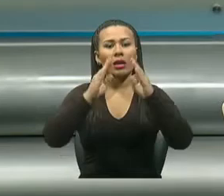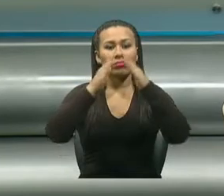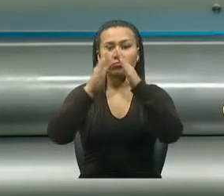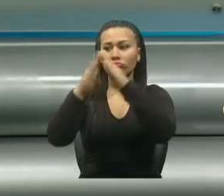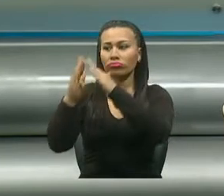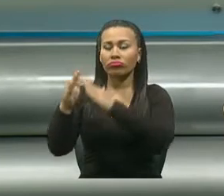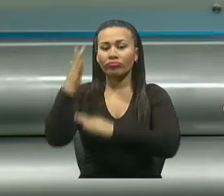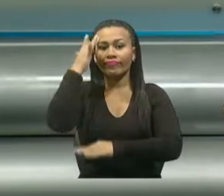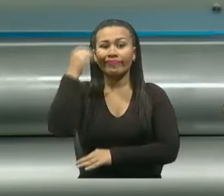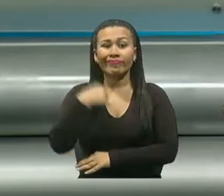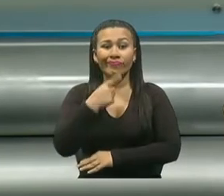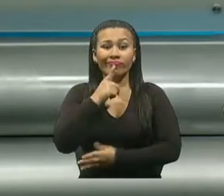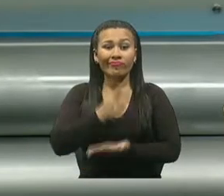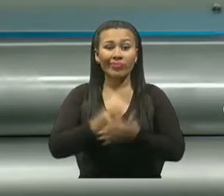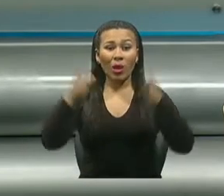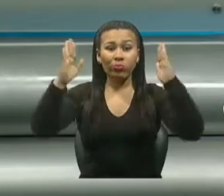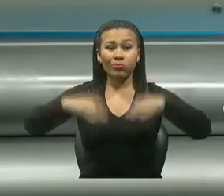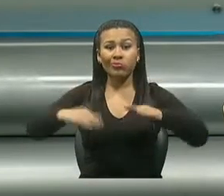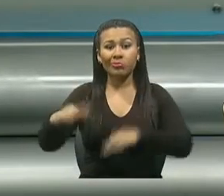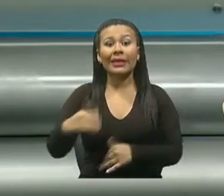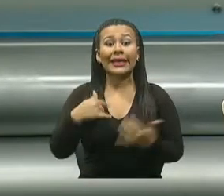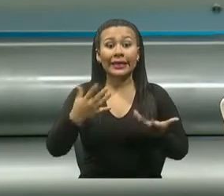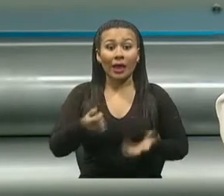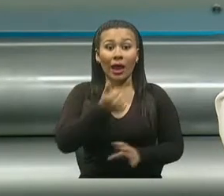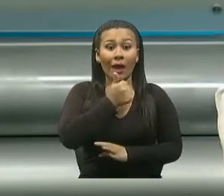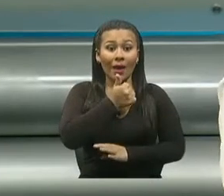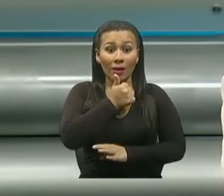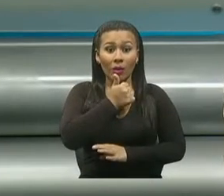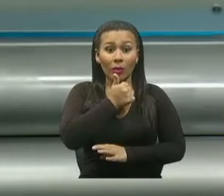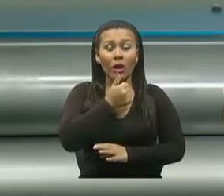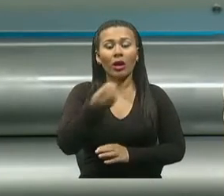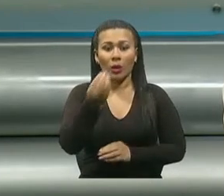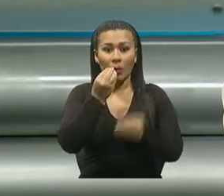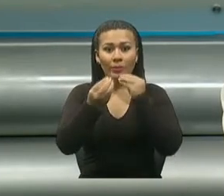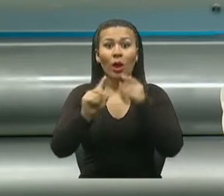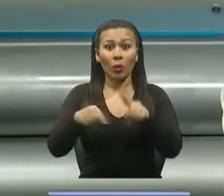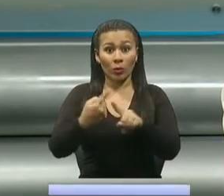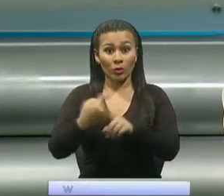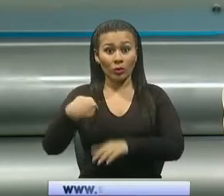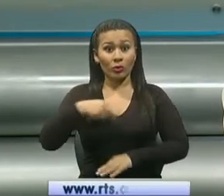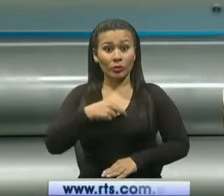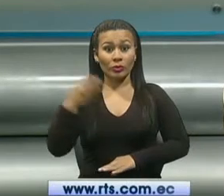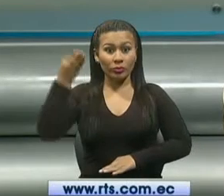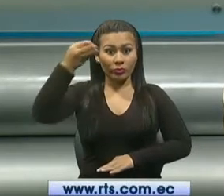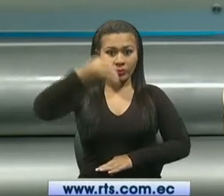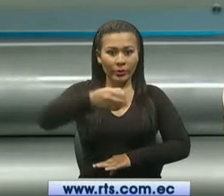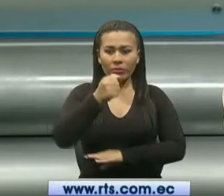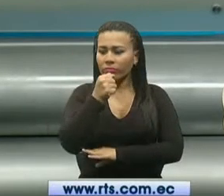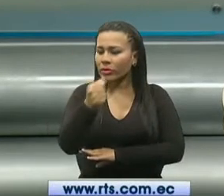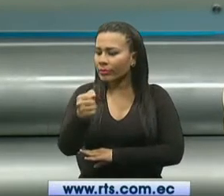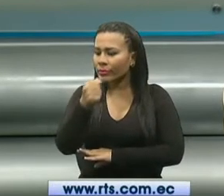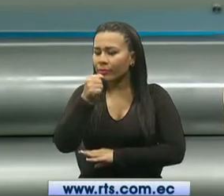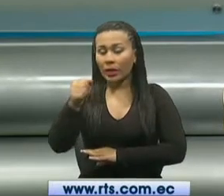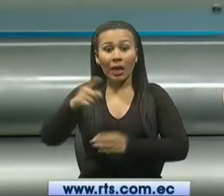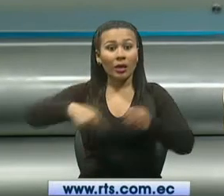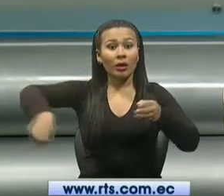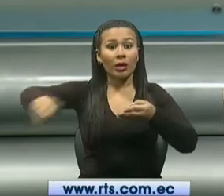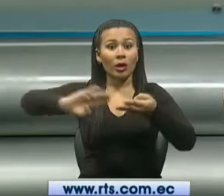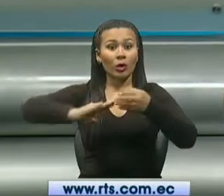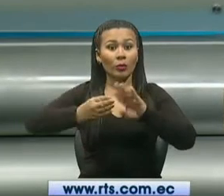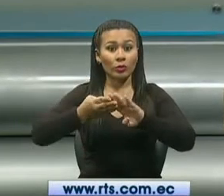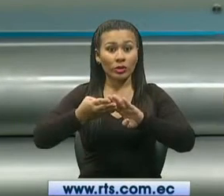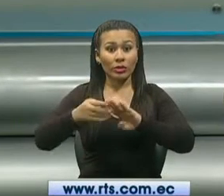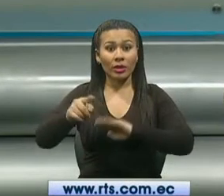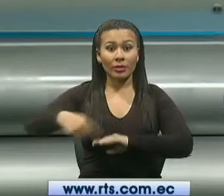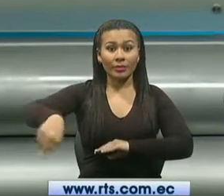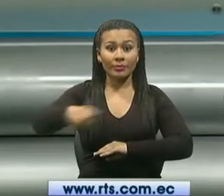viviendas, así como la provisión de agua y alimentos. Cuando nuestro equipo informativo entrevistaba a los habitantes de la comuna Amazonas, llegaron